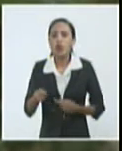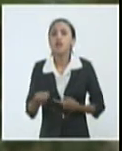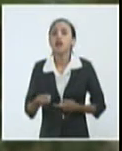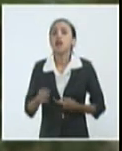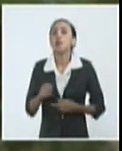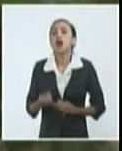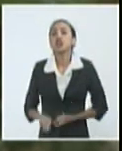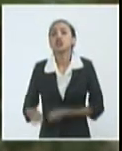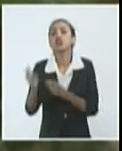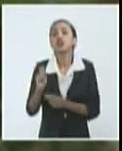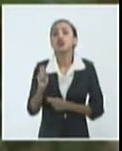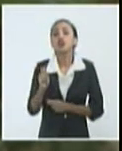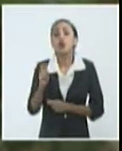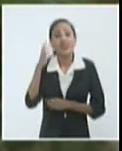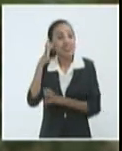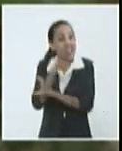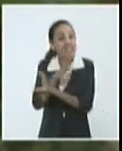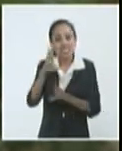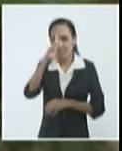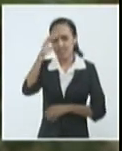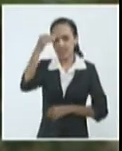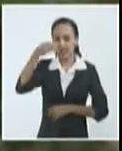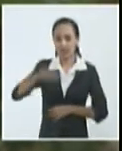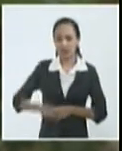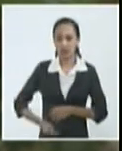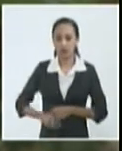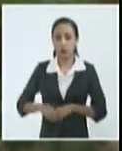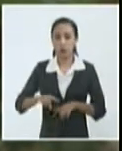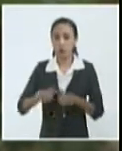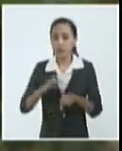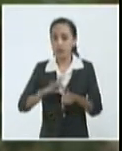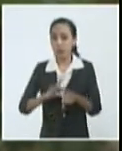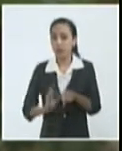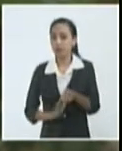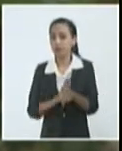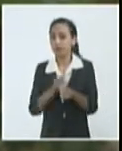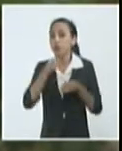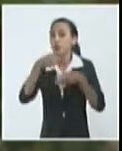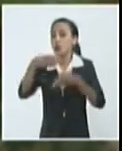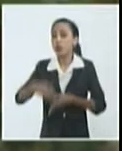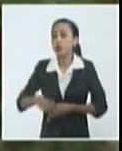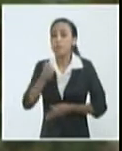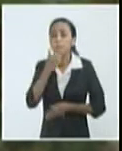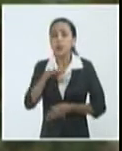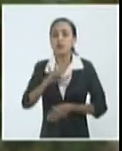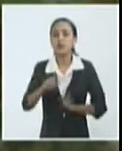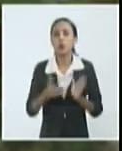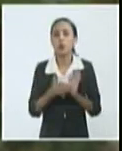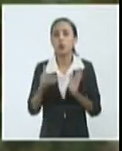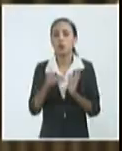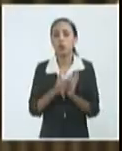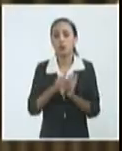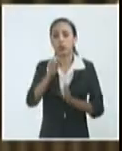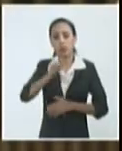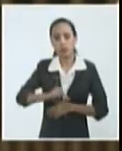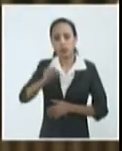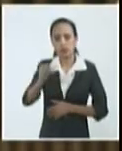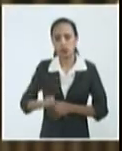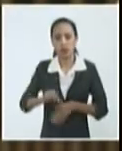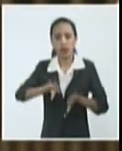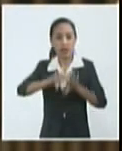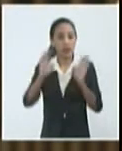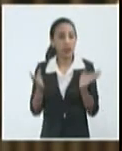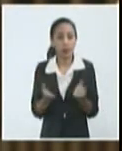y de la salud sobre ese enemigo desconocido que se ha cobrado ya más de 5 millones de vidas en todo el